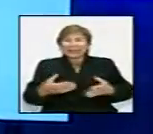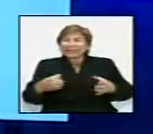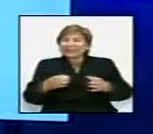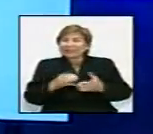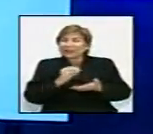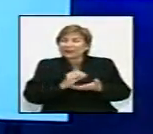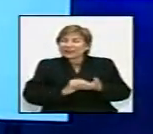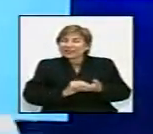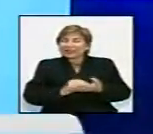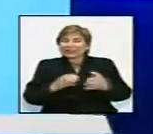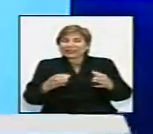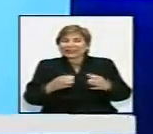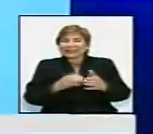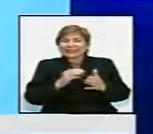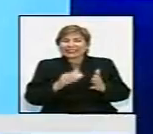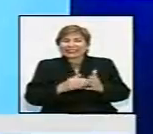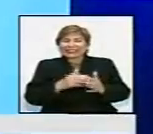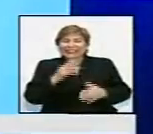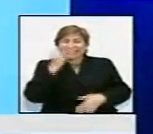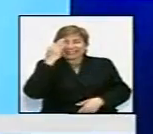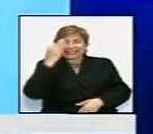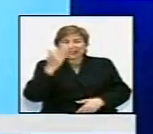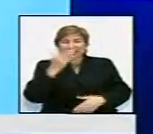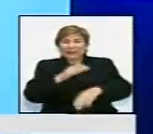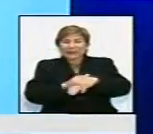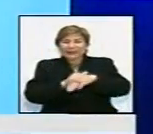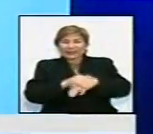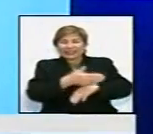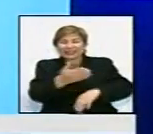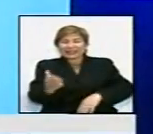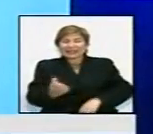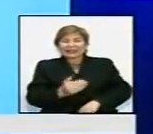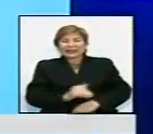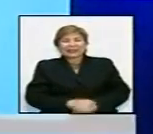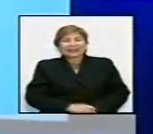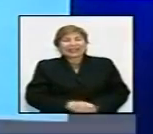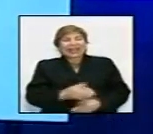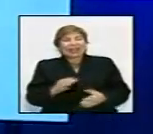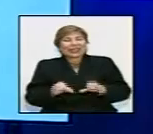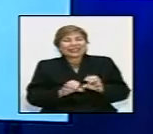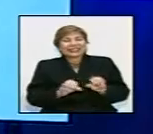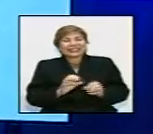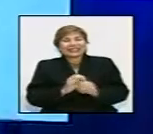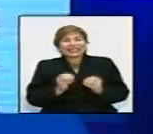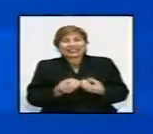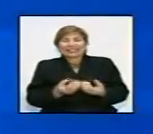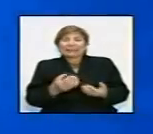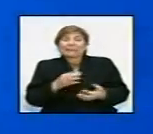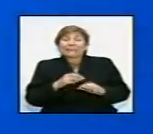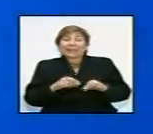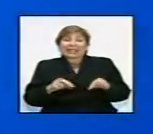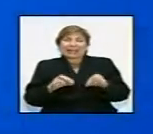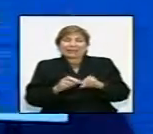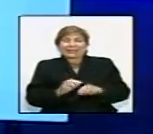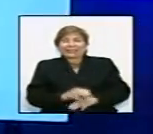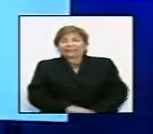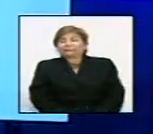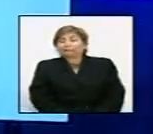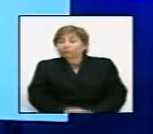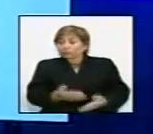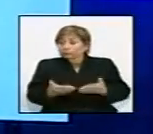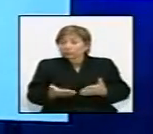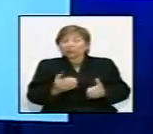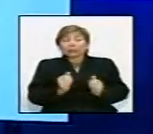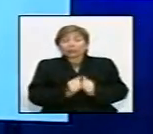edición más de Congreso Central. Los saluda Raquel Salazar y les voy a brindar un resumen de las actividades parlamentarias. El presidente